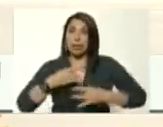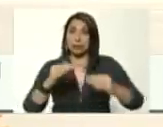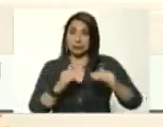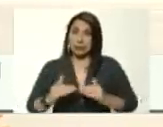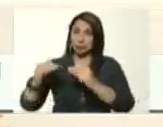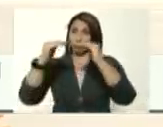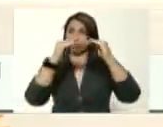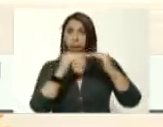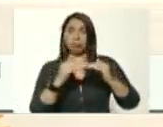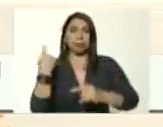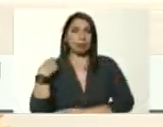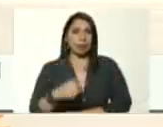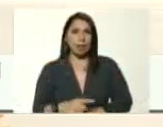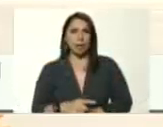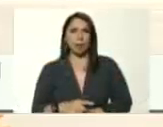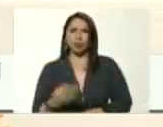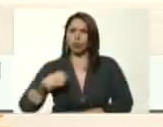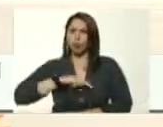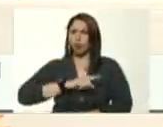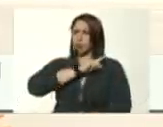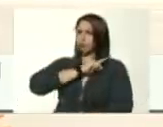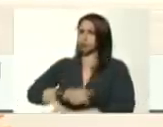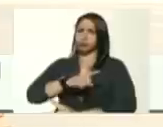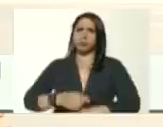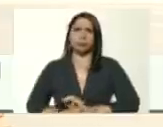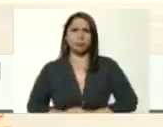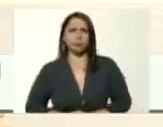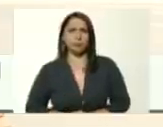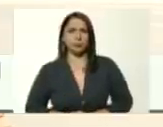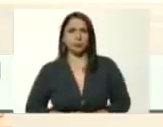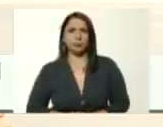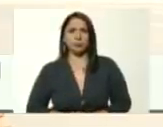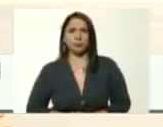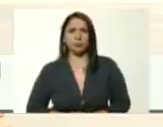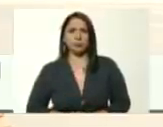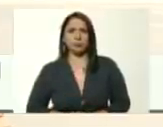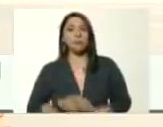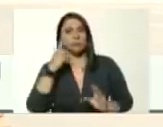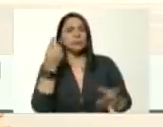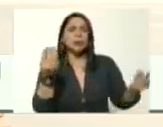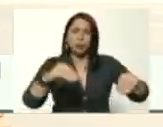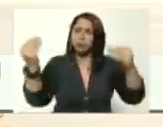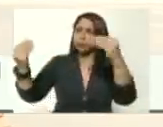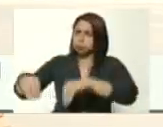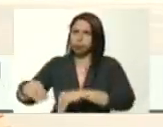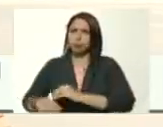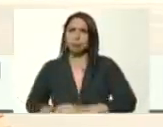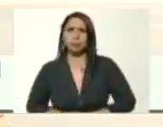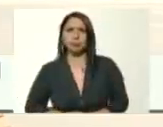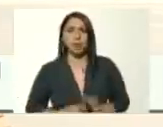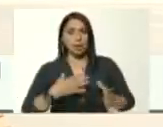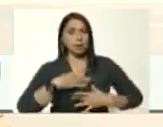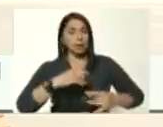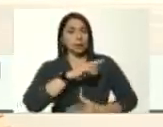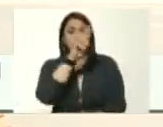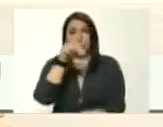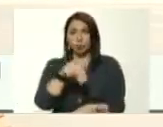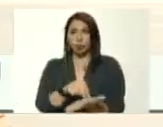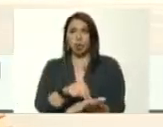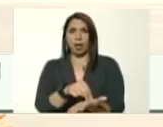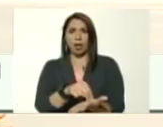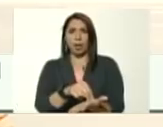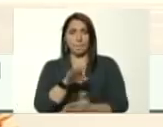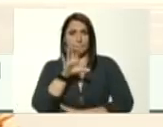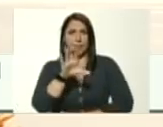por lo tanto estamos obligados obligado a ponernos de acuerdo en pro de los intereses nacionales de este país